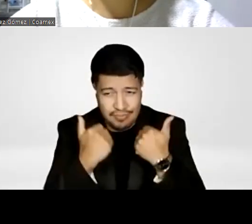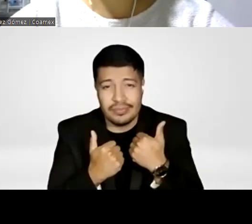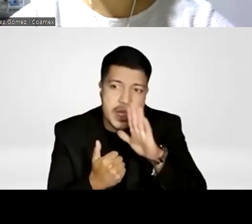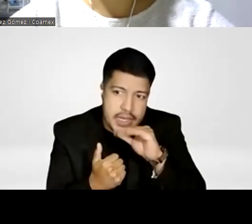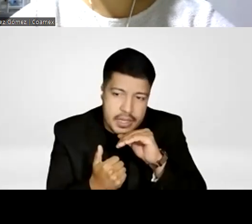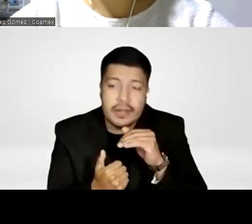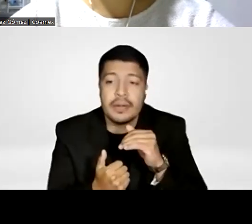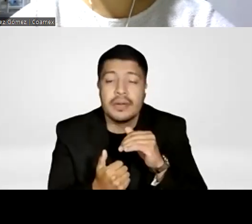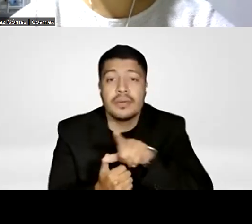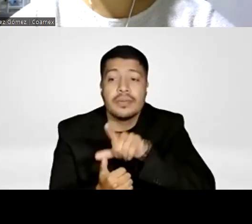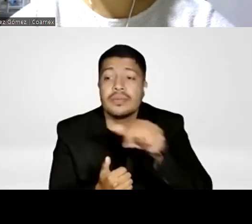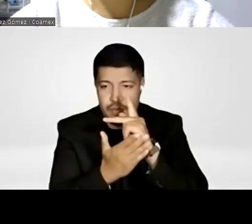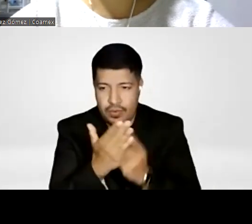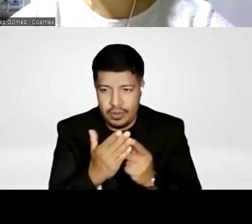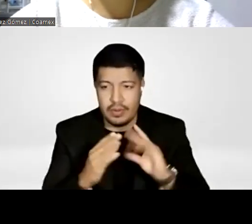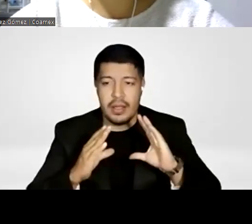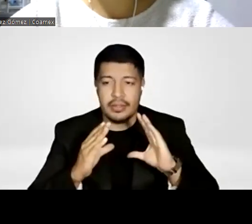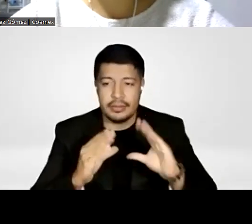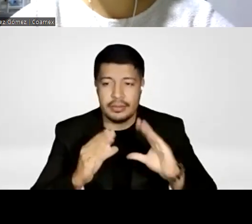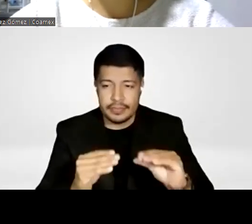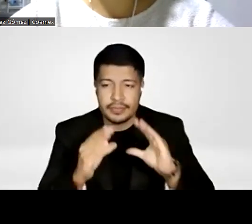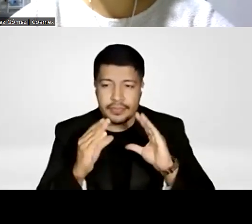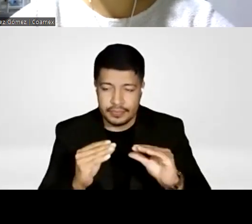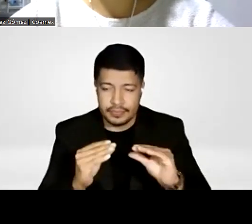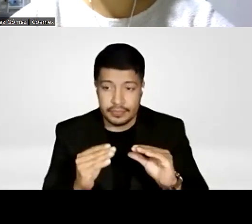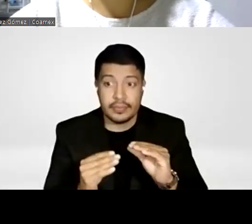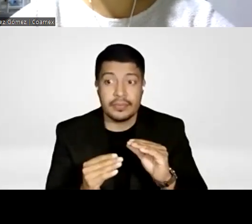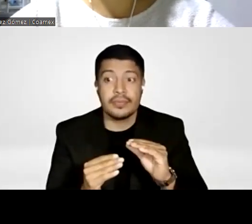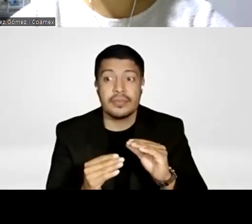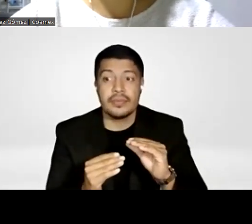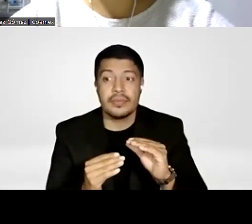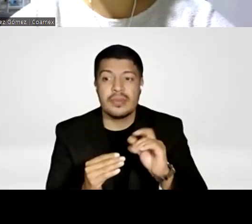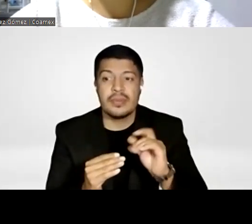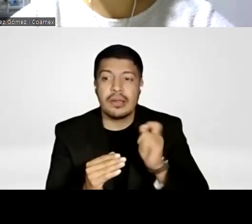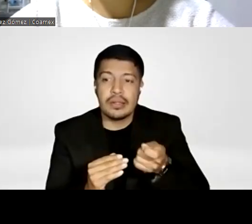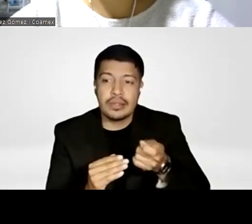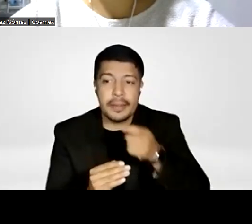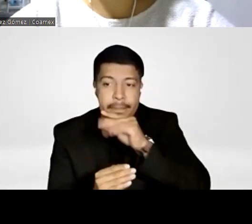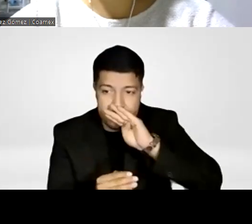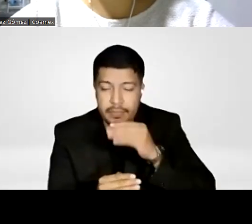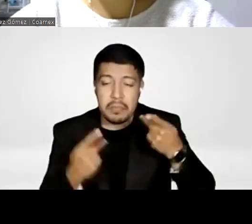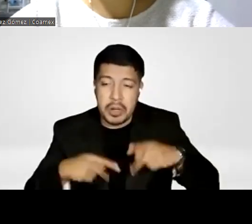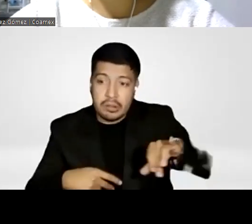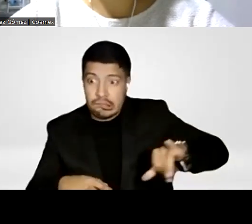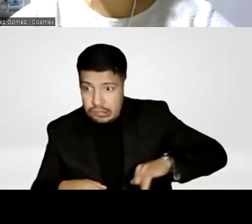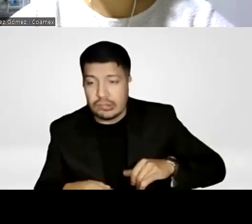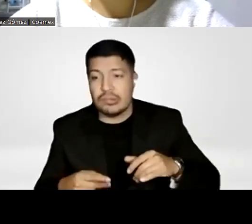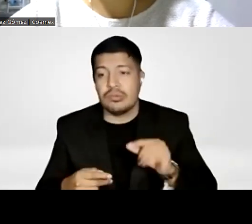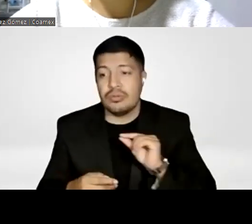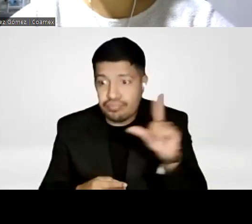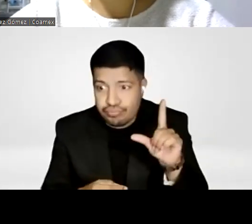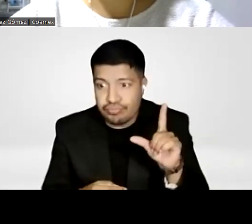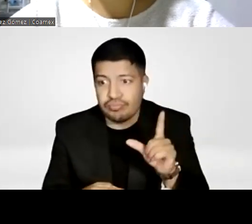programa que se llama Enséñame, que es donde formamos a los padres de familia, pero también a los interesados, población general, a